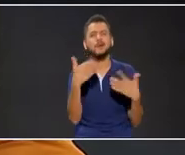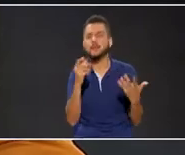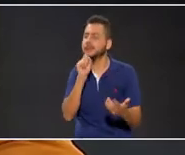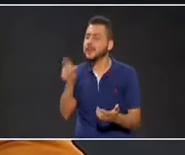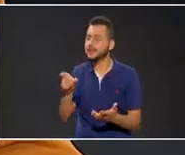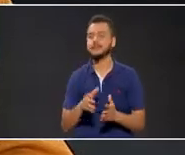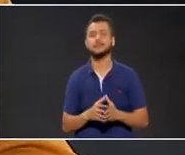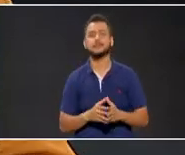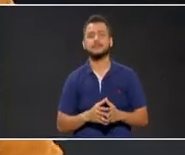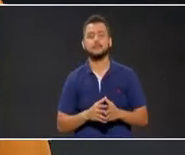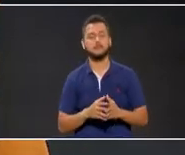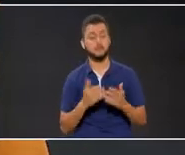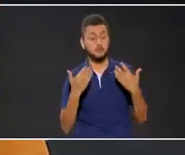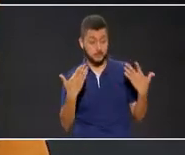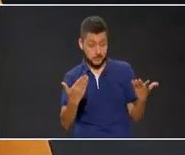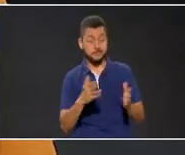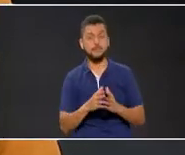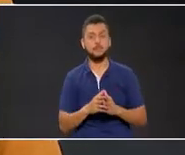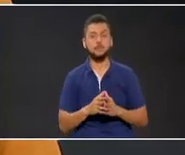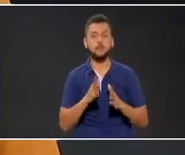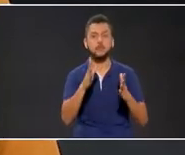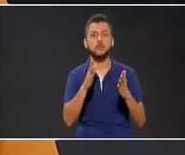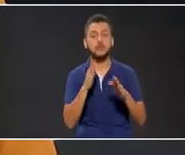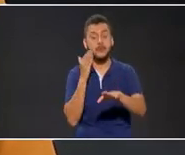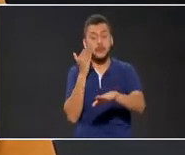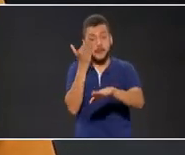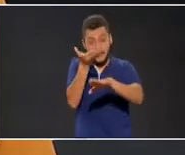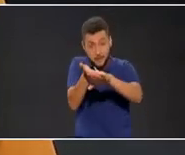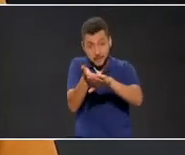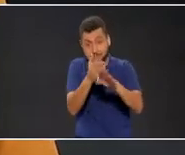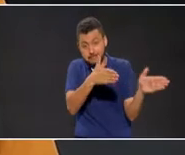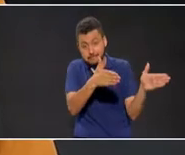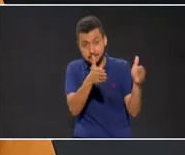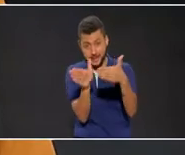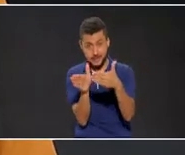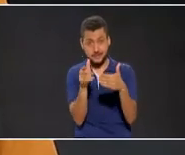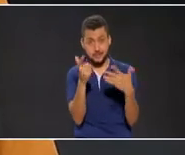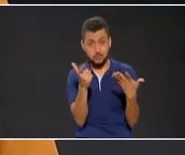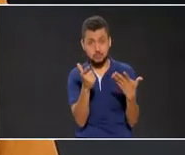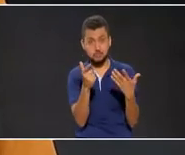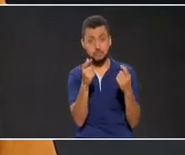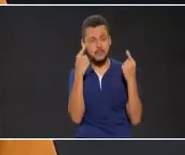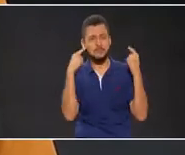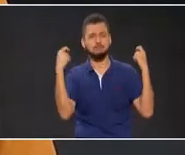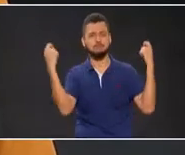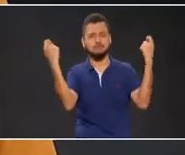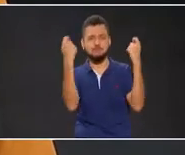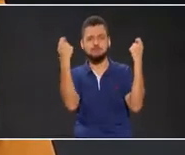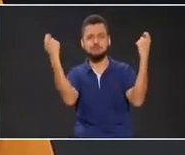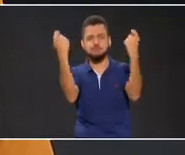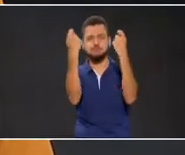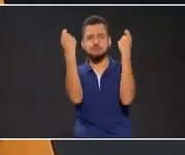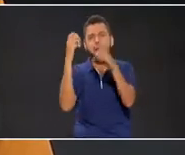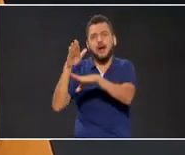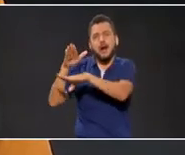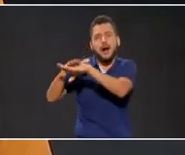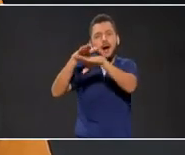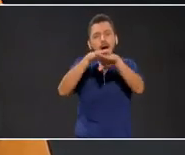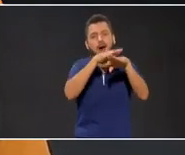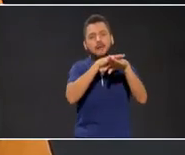vamos a implementar un plan de seguridad de prevención integral para las